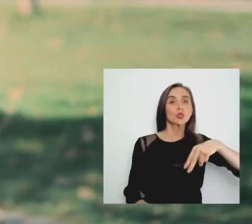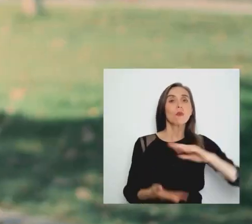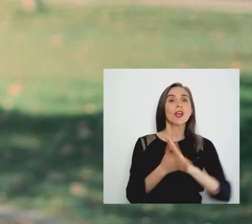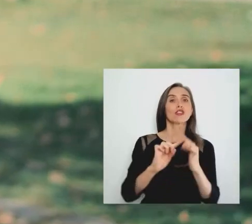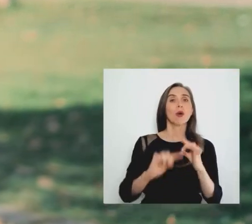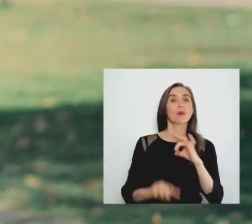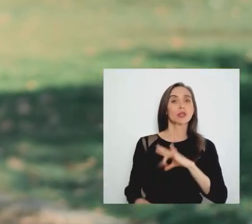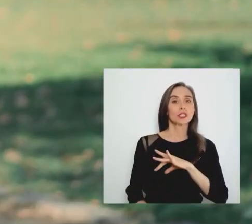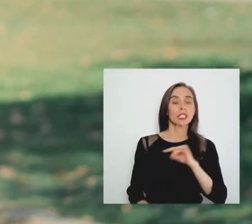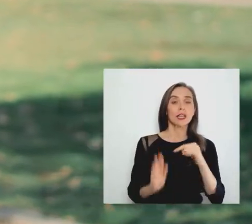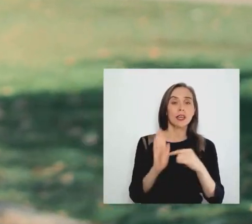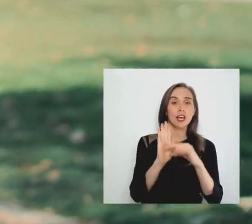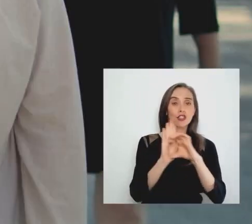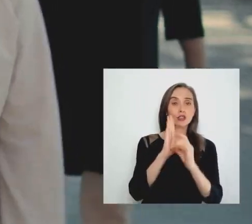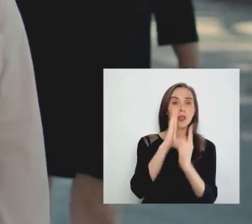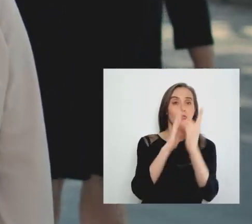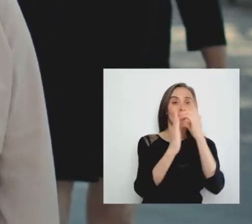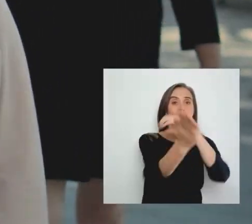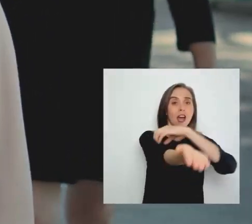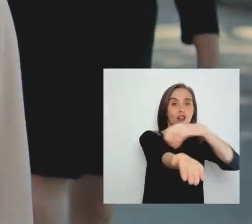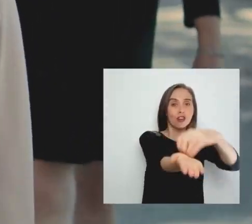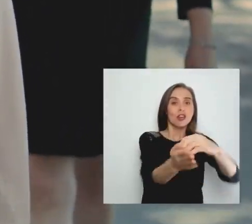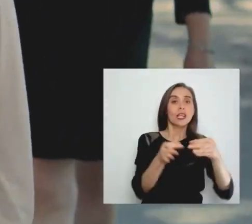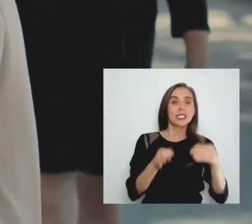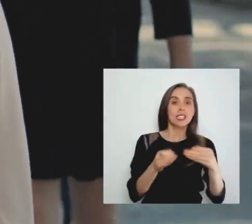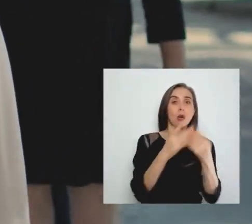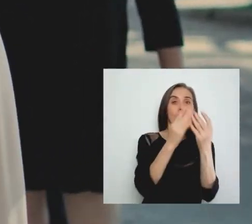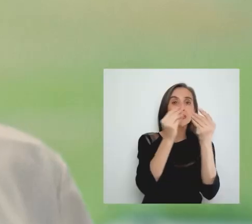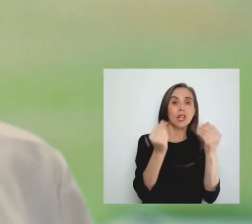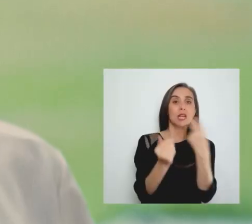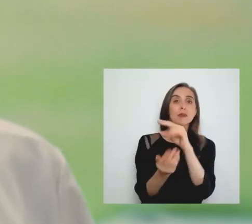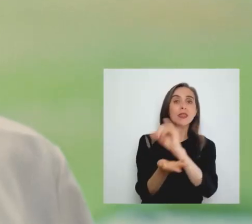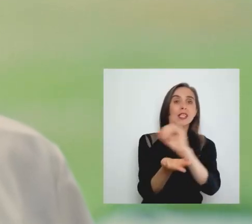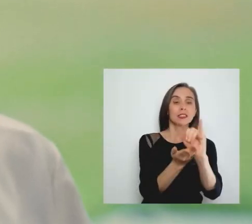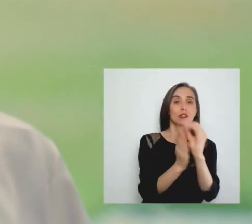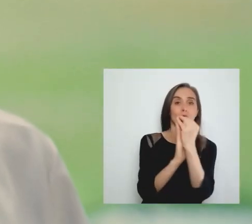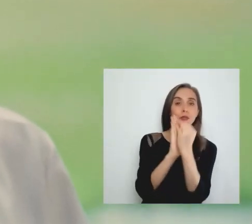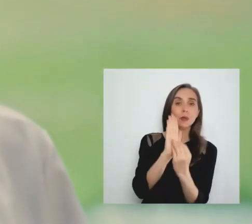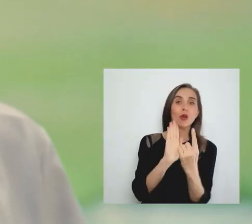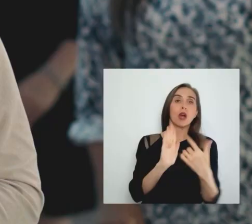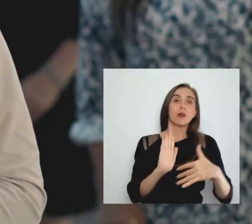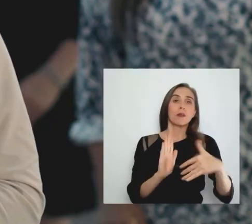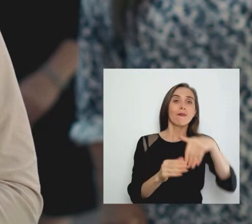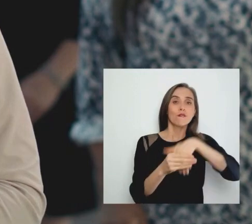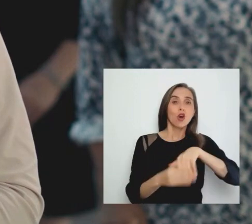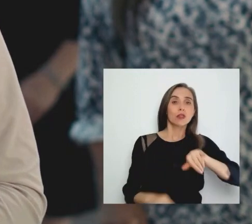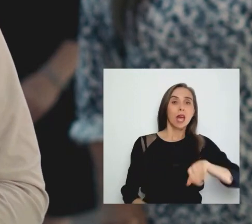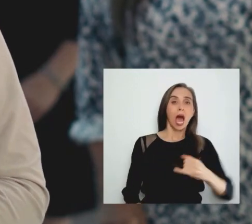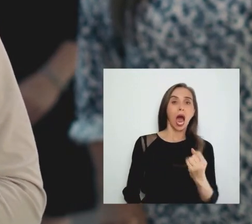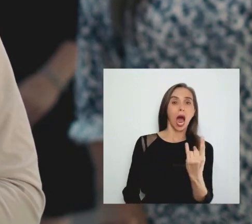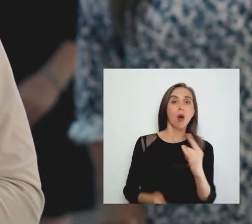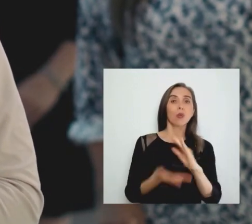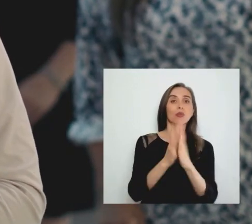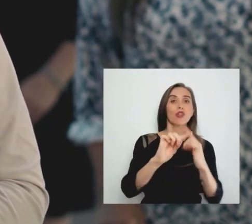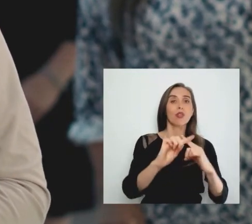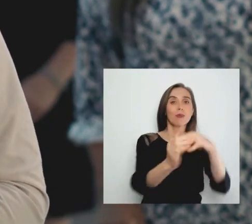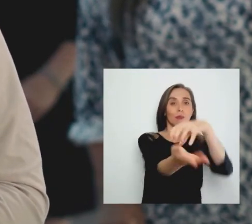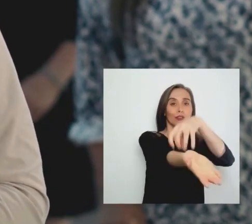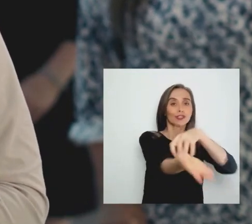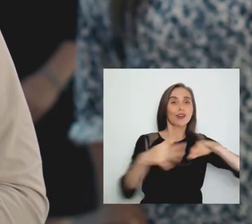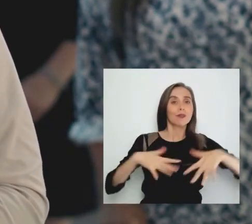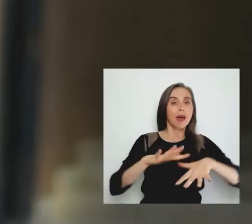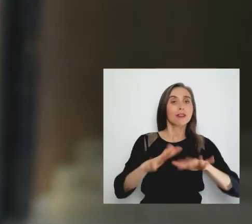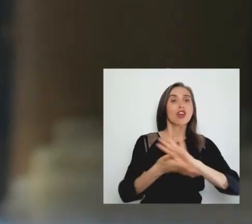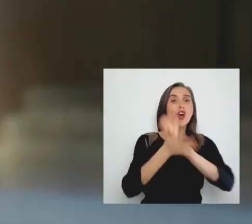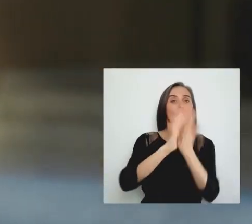porque en esta Constitución el desarrollo regional la seguridad y la transparencia de las instituciones sean prioridad por los ríos